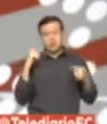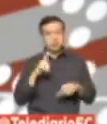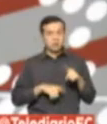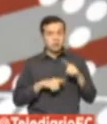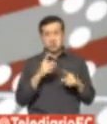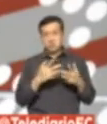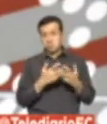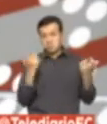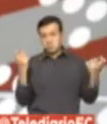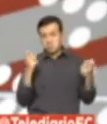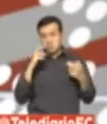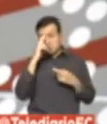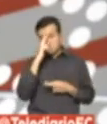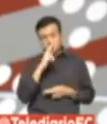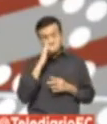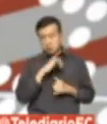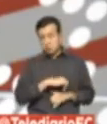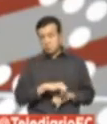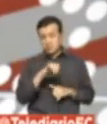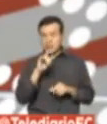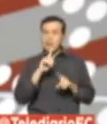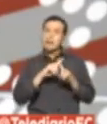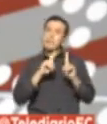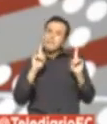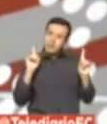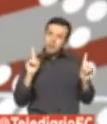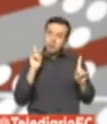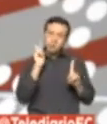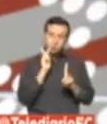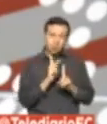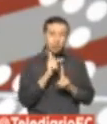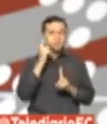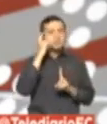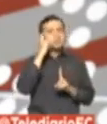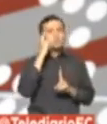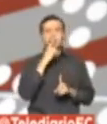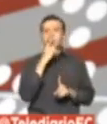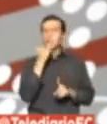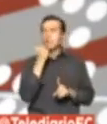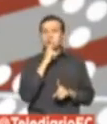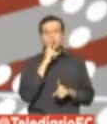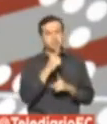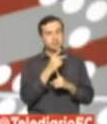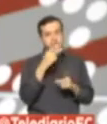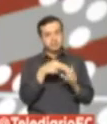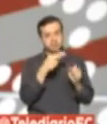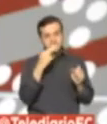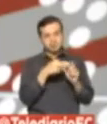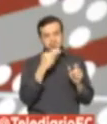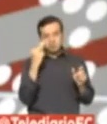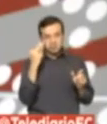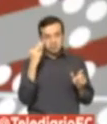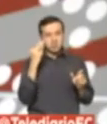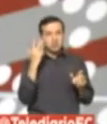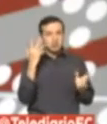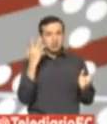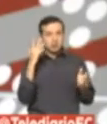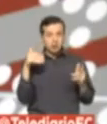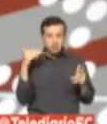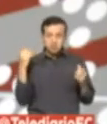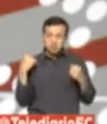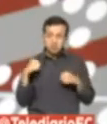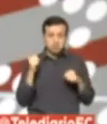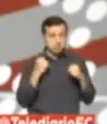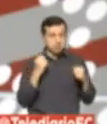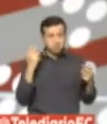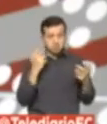amistades, de respeto, pero sí en la parte medular nosotros tuvimos que salir. podemos unificar